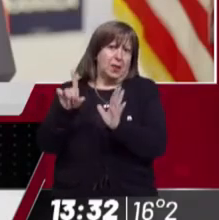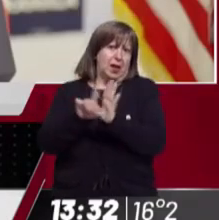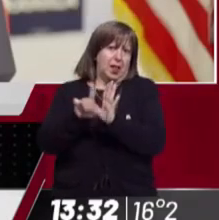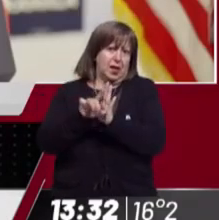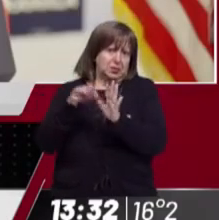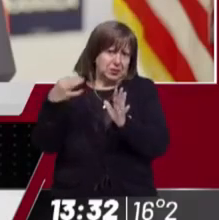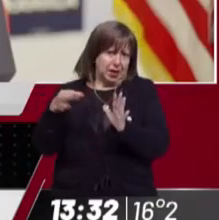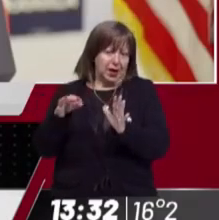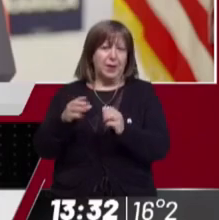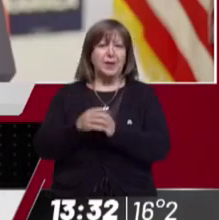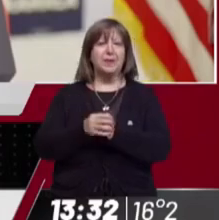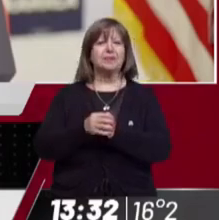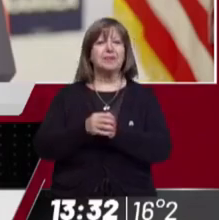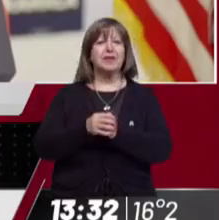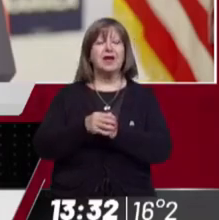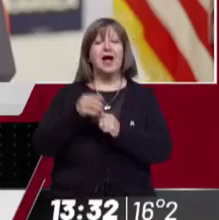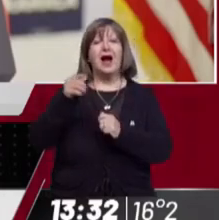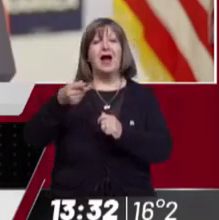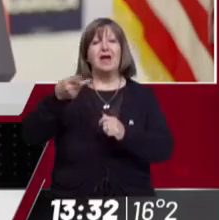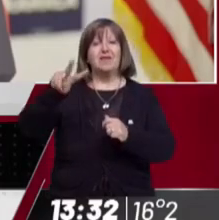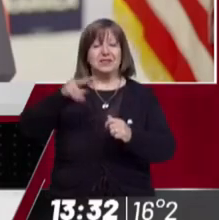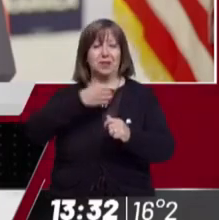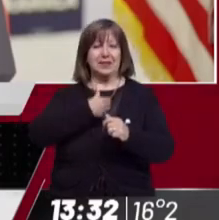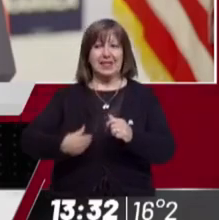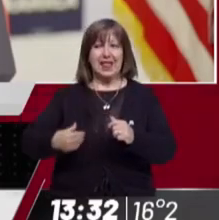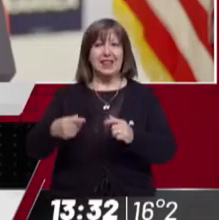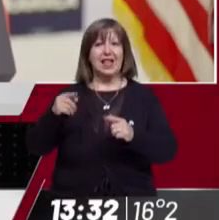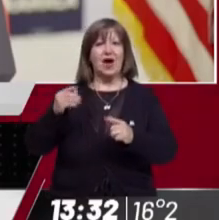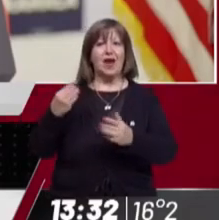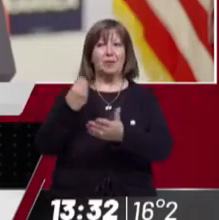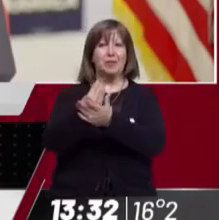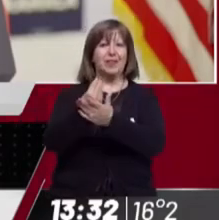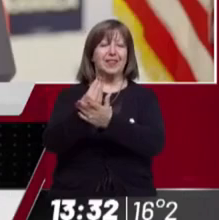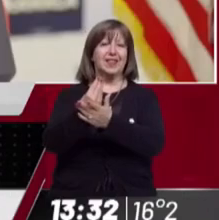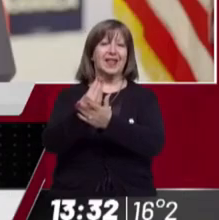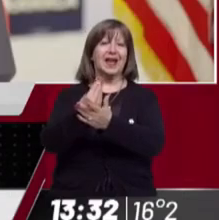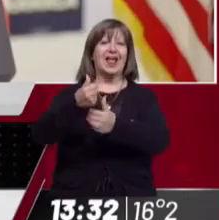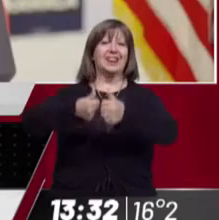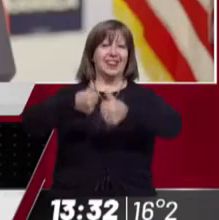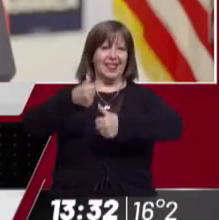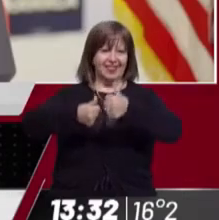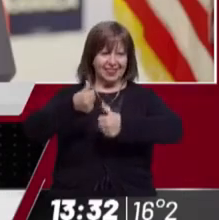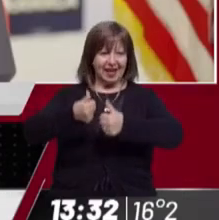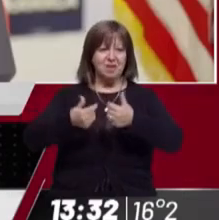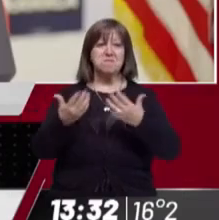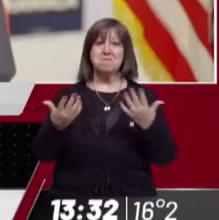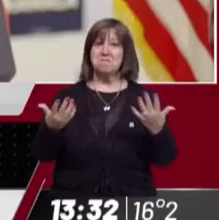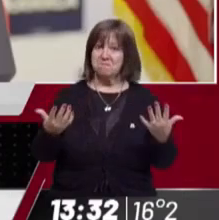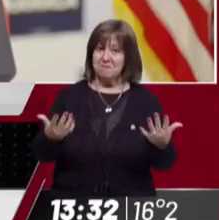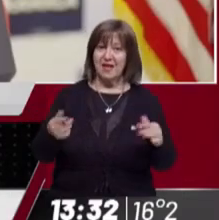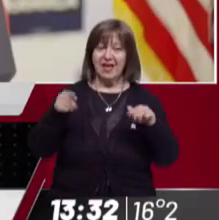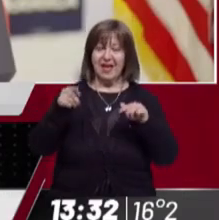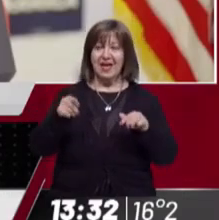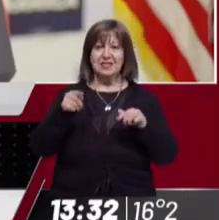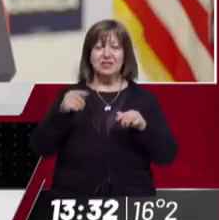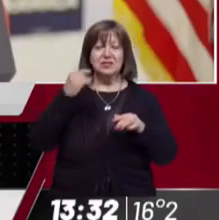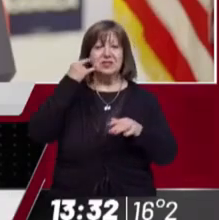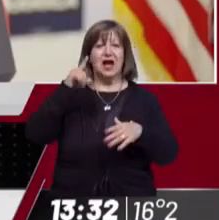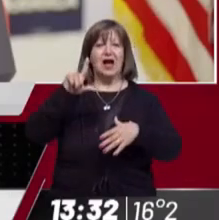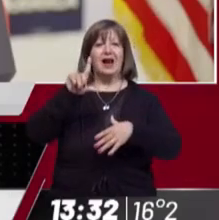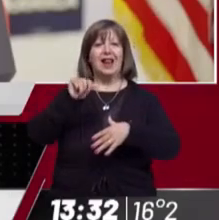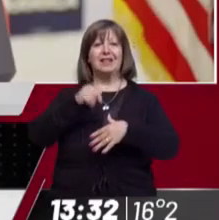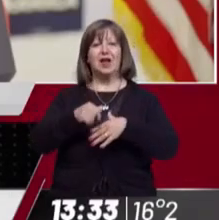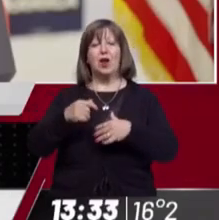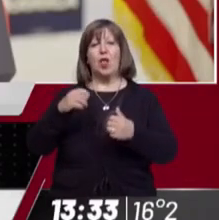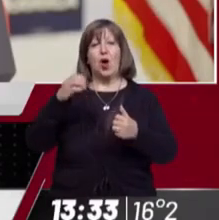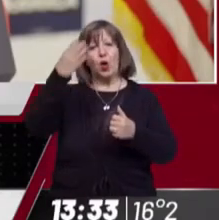nada más y nada menos que vicepresidenta y ahora candidata. No va a tener a los latinos seguramente de Florida, que son muy conservadores. Estamos hablando